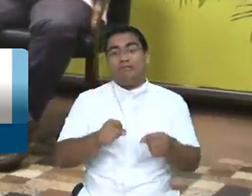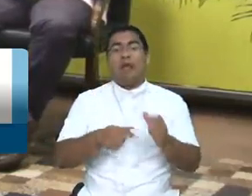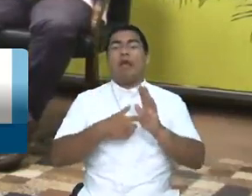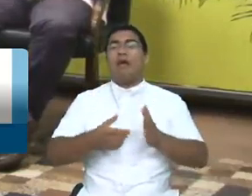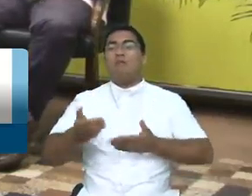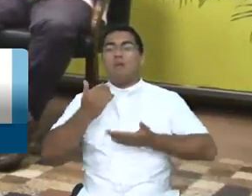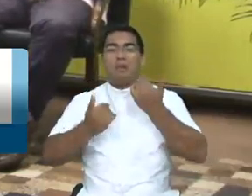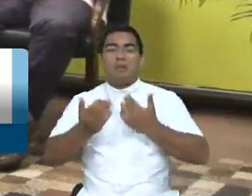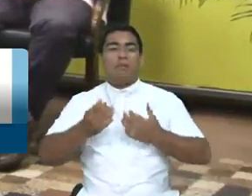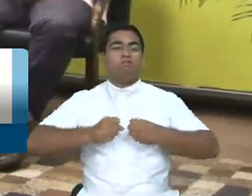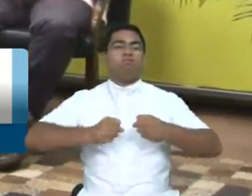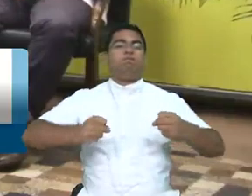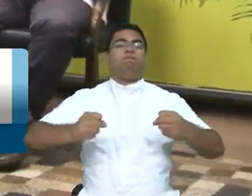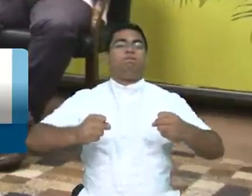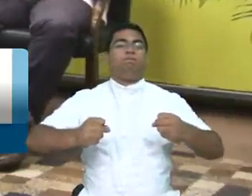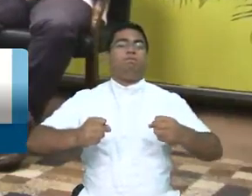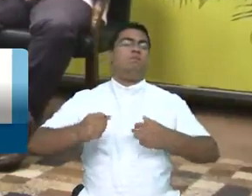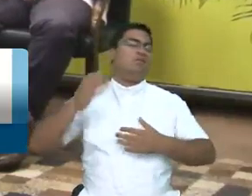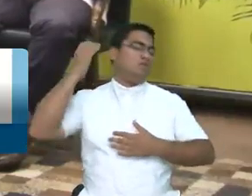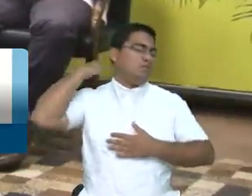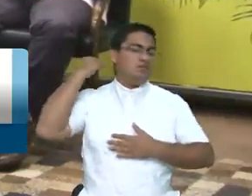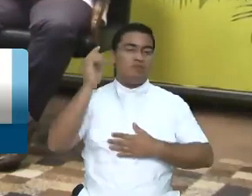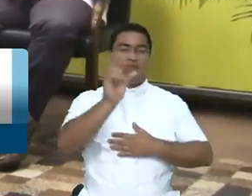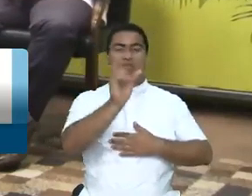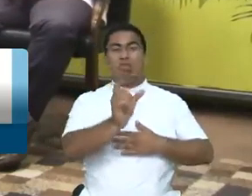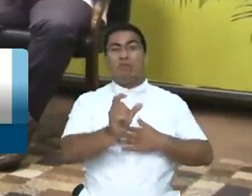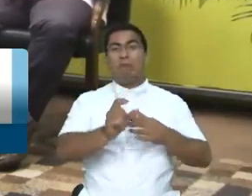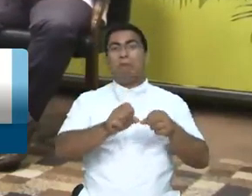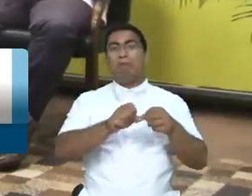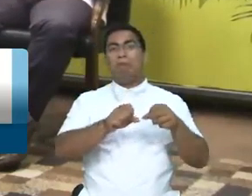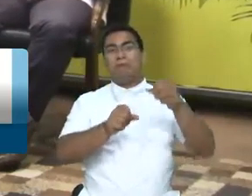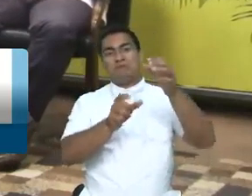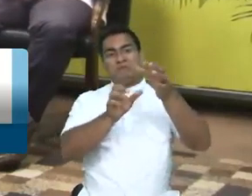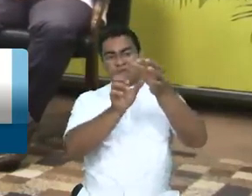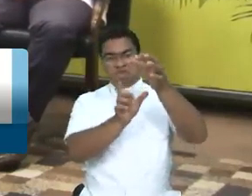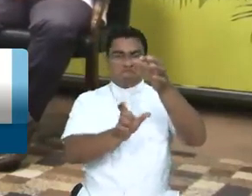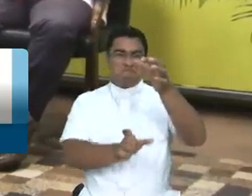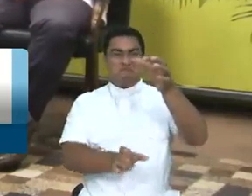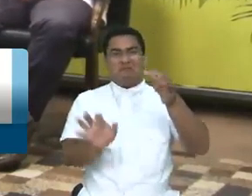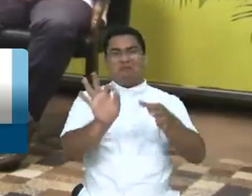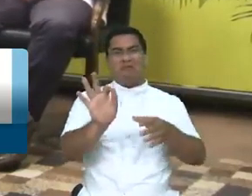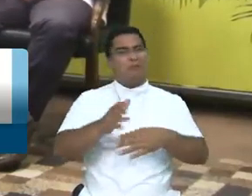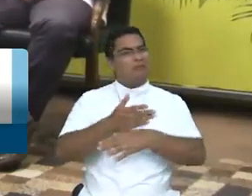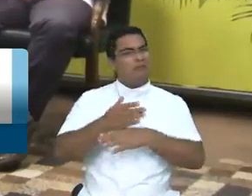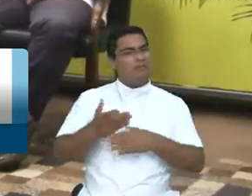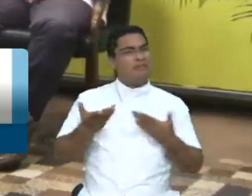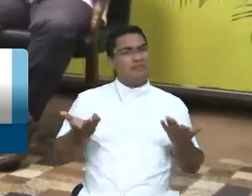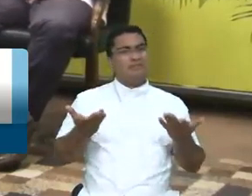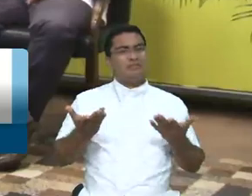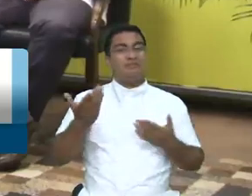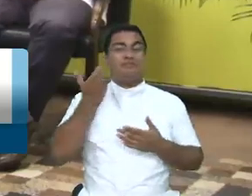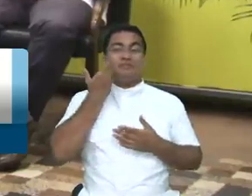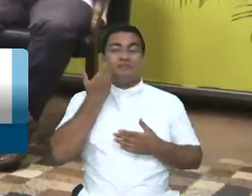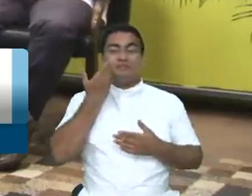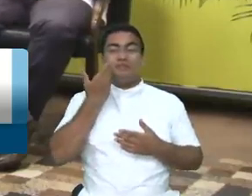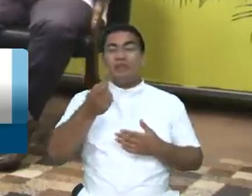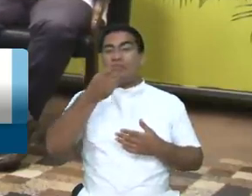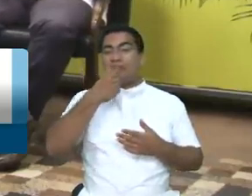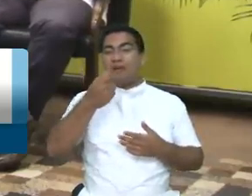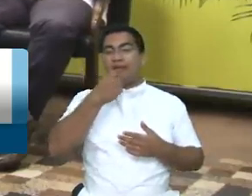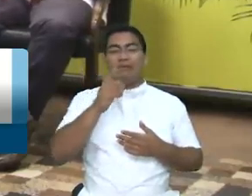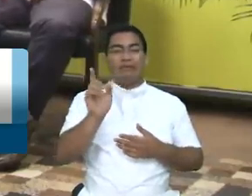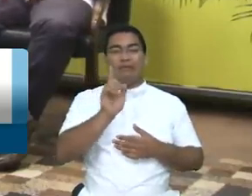combatir y que se debe hacer hincapié en los pacientes, pues, porque estas son enfermedades que no necesitan tratamiento, lo que se